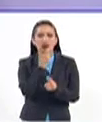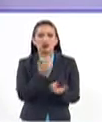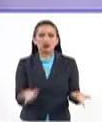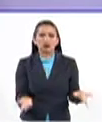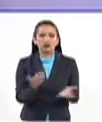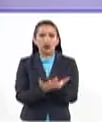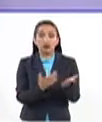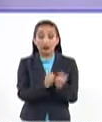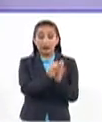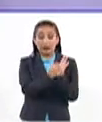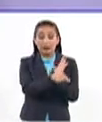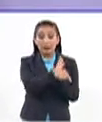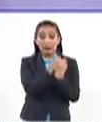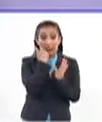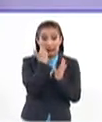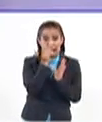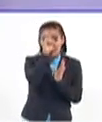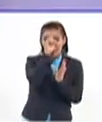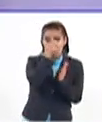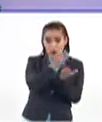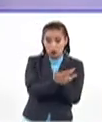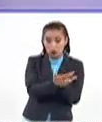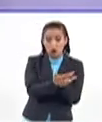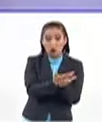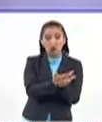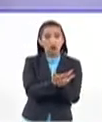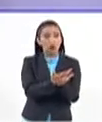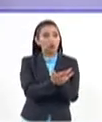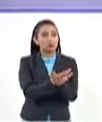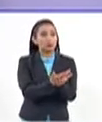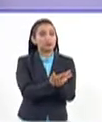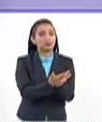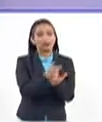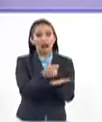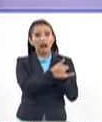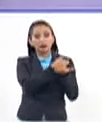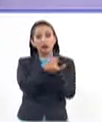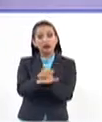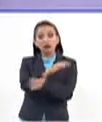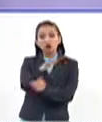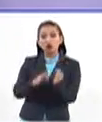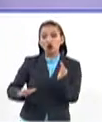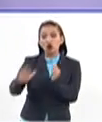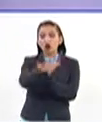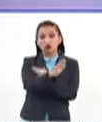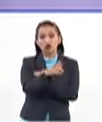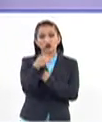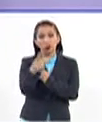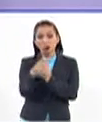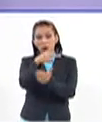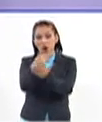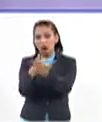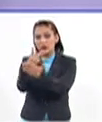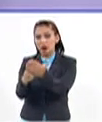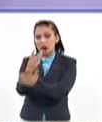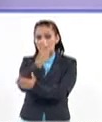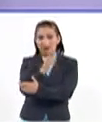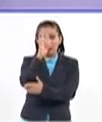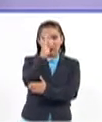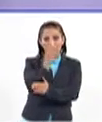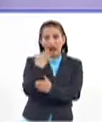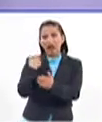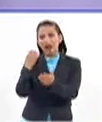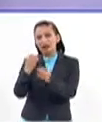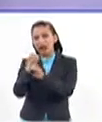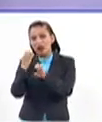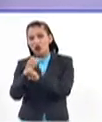bueno, el sistema lo que propone es precisamente pues ayudar que toda la política en los 3 órdenes de gobierno pueda